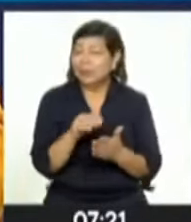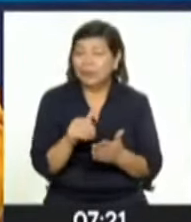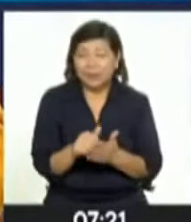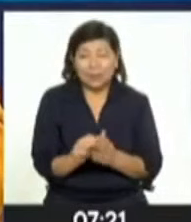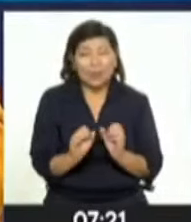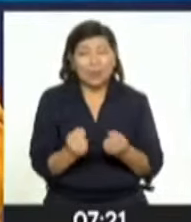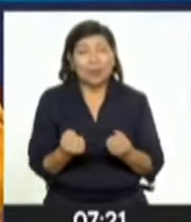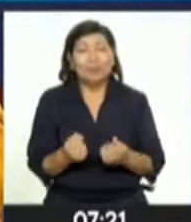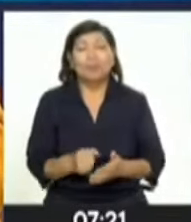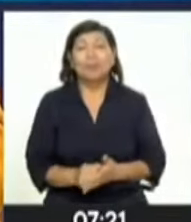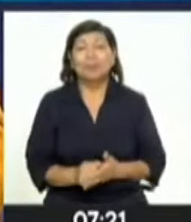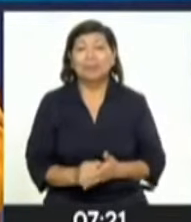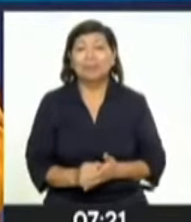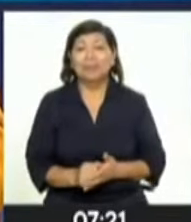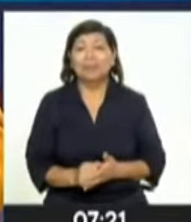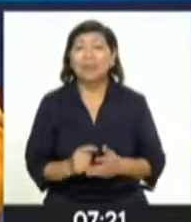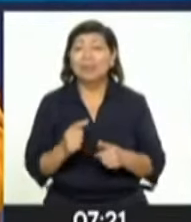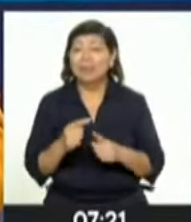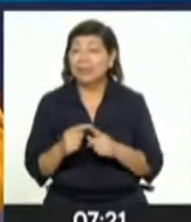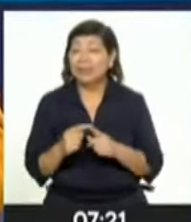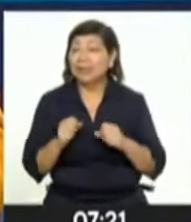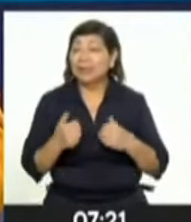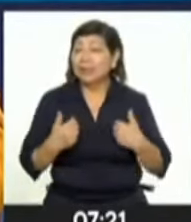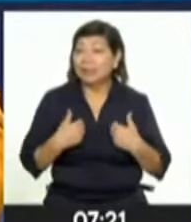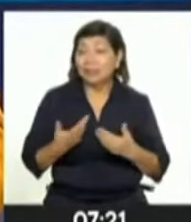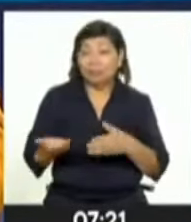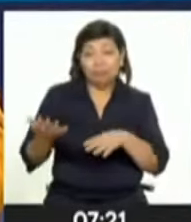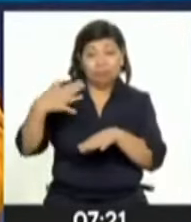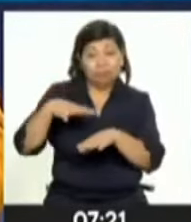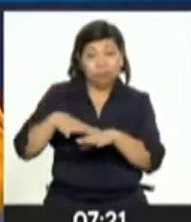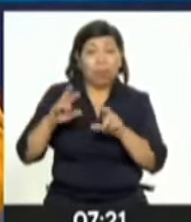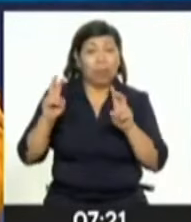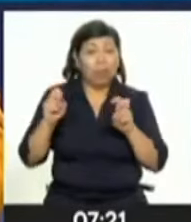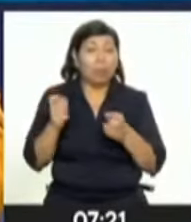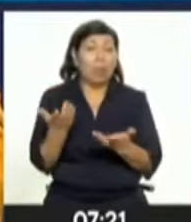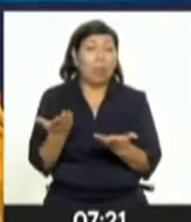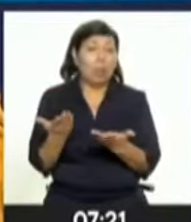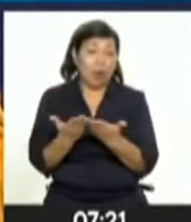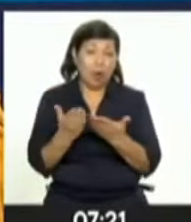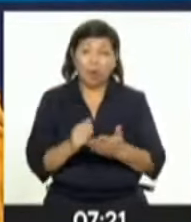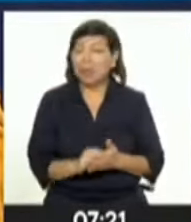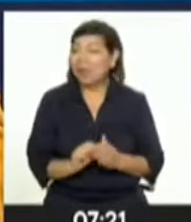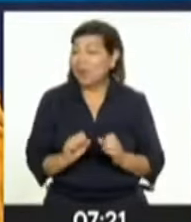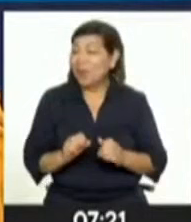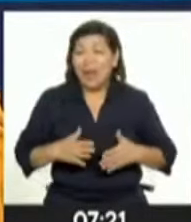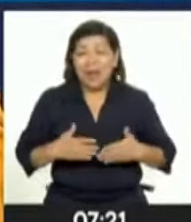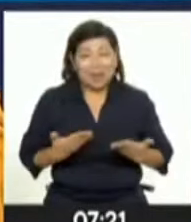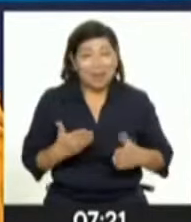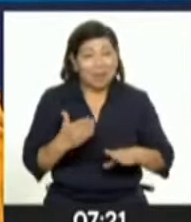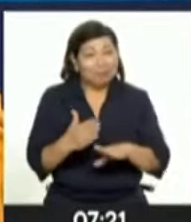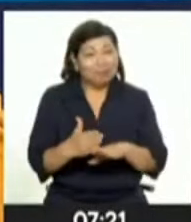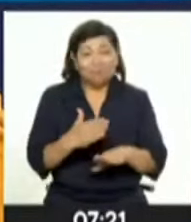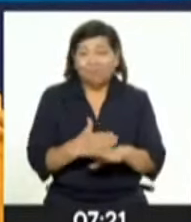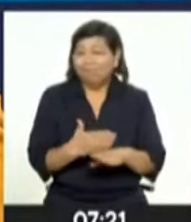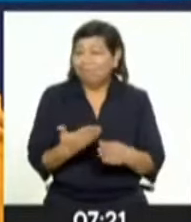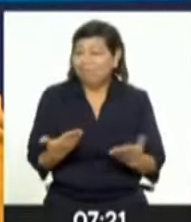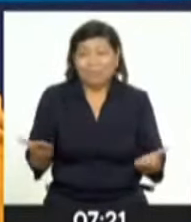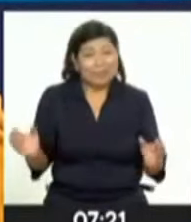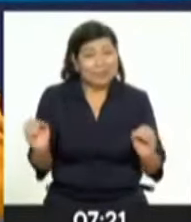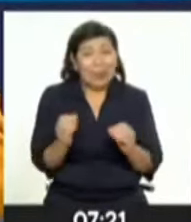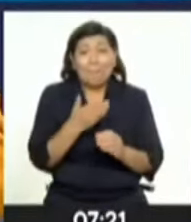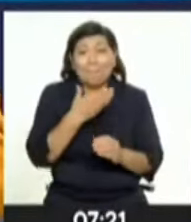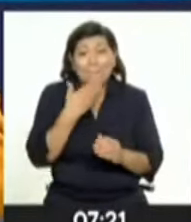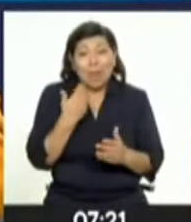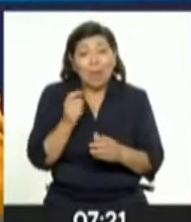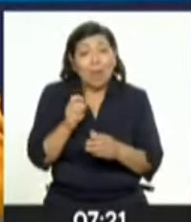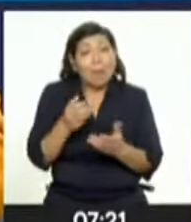todos, como en todos los del país, tenemos que estar involucrados en el tema educativo. No hay posibilidad de desarrollo sin una